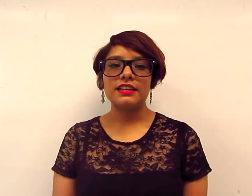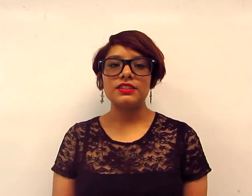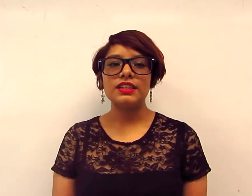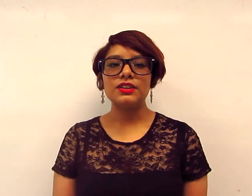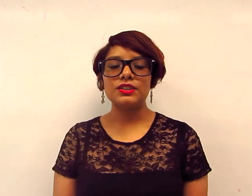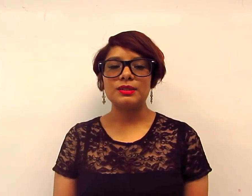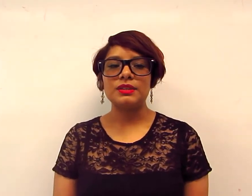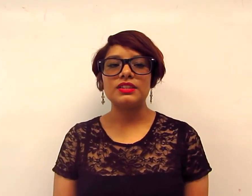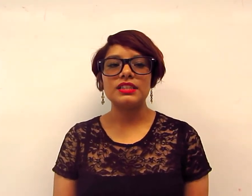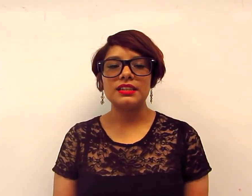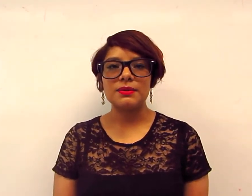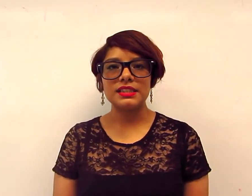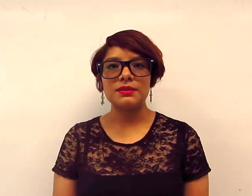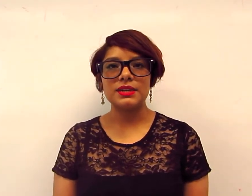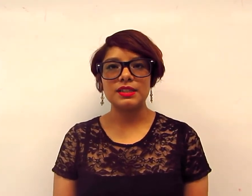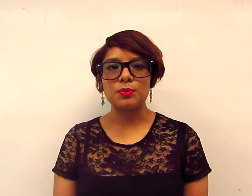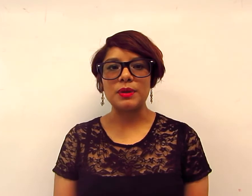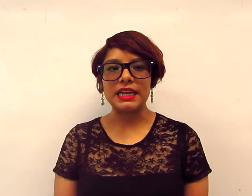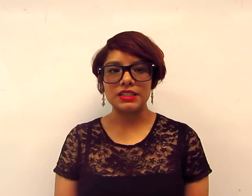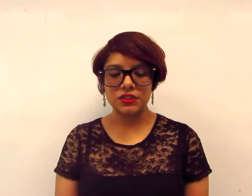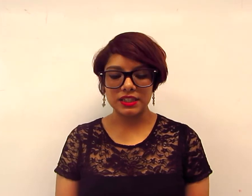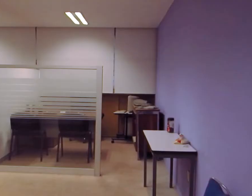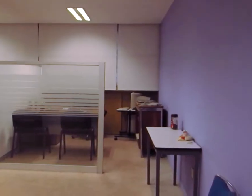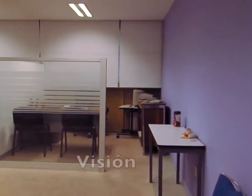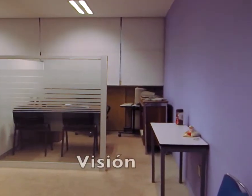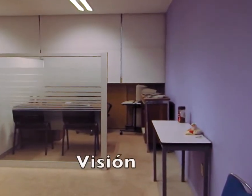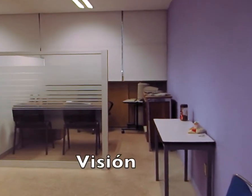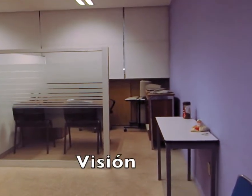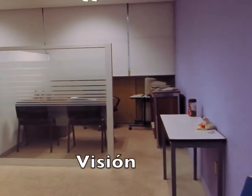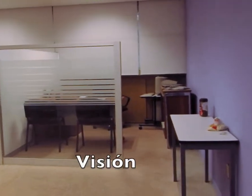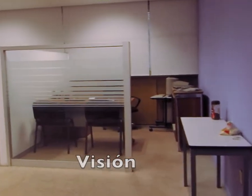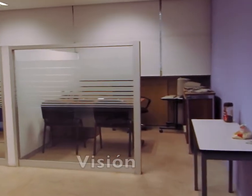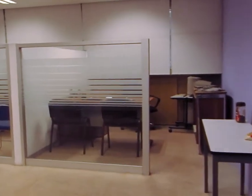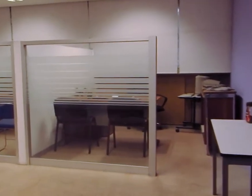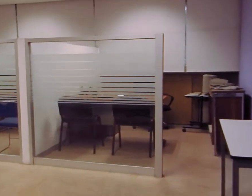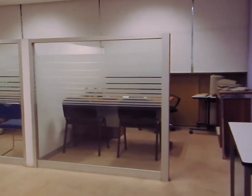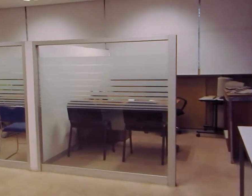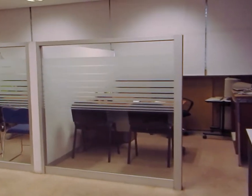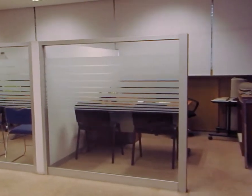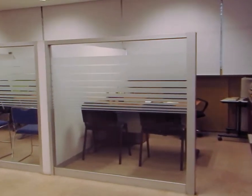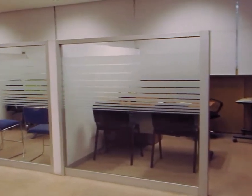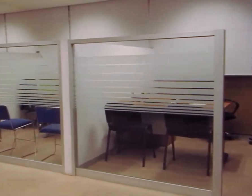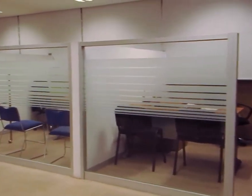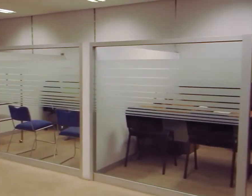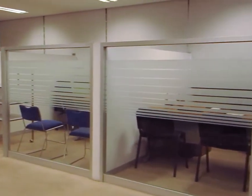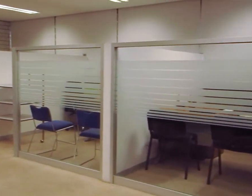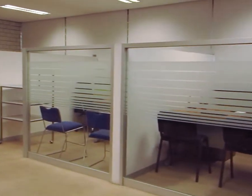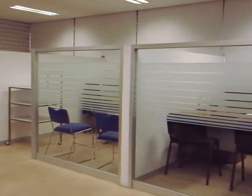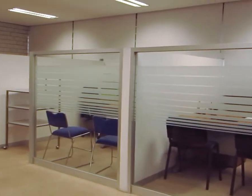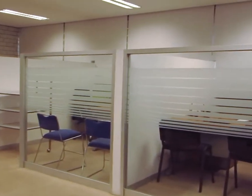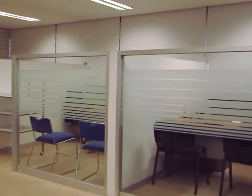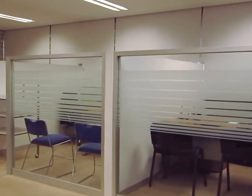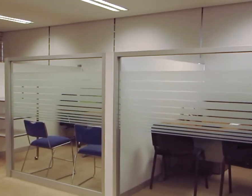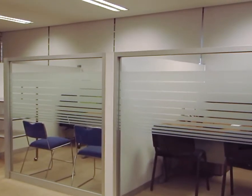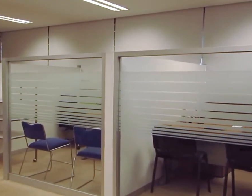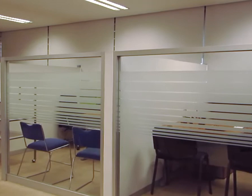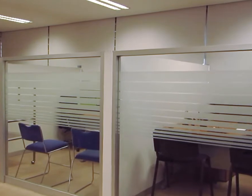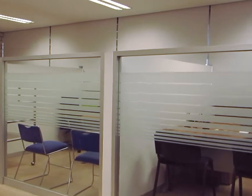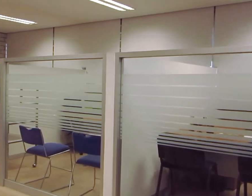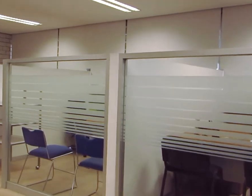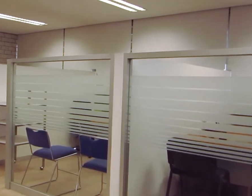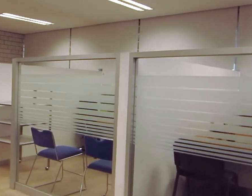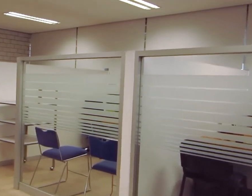la generación de conocimientos a través de diversas publicaciones. La visión del 6DIS, ser un centro de investigación de